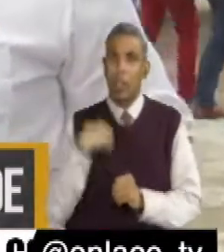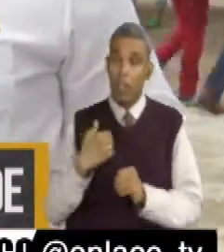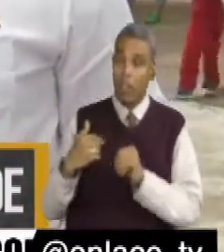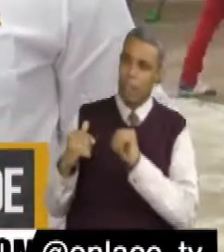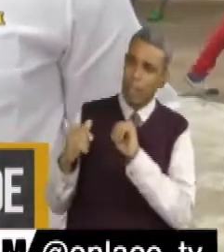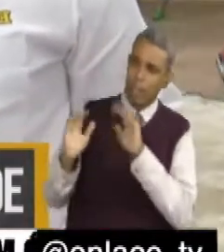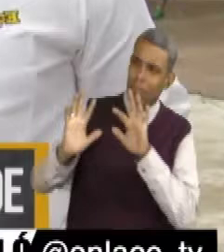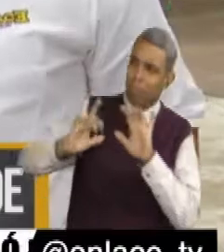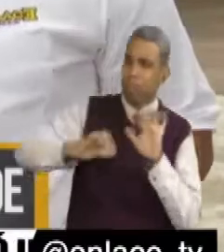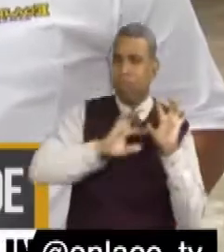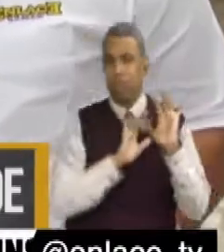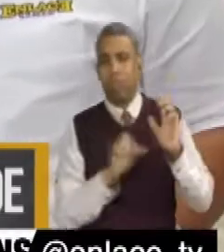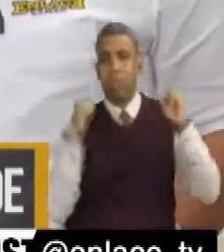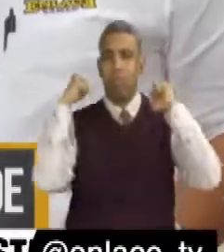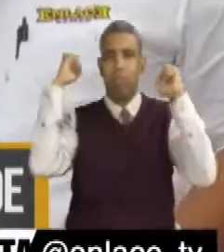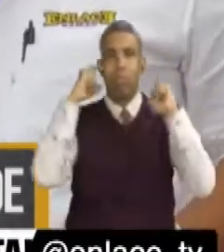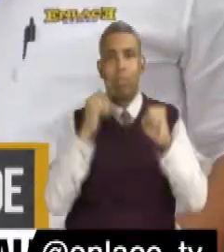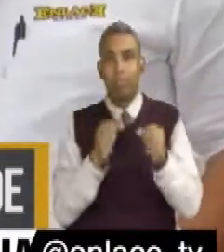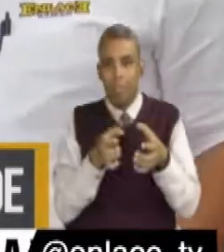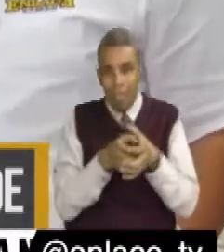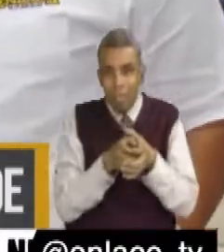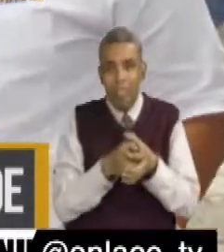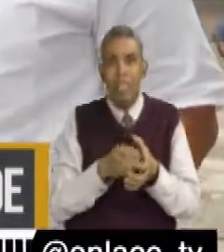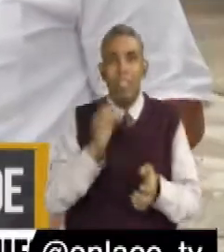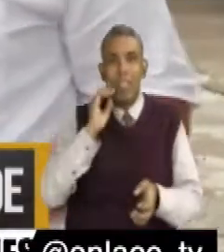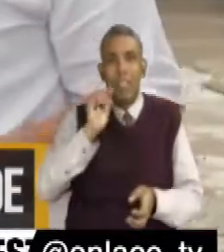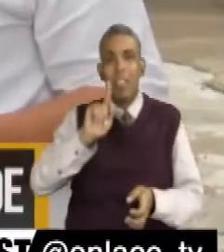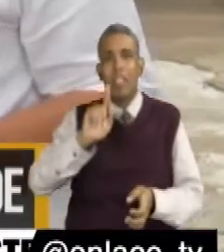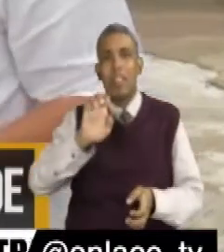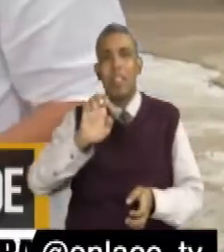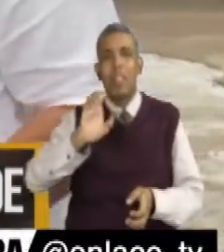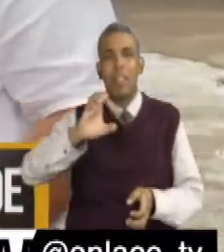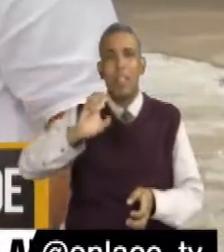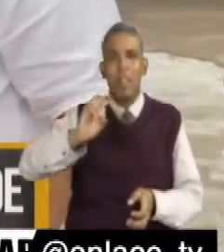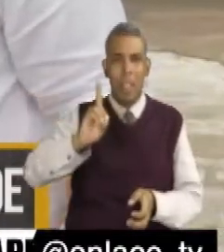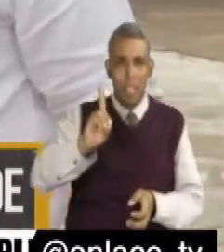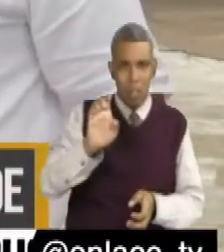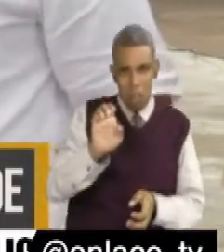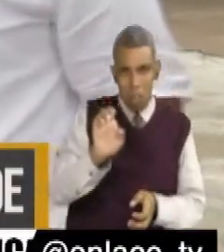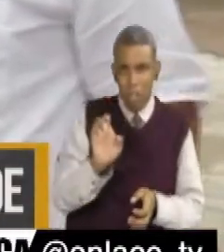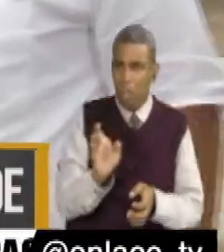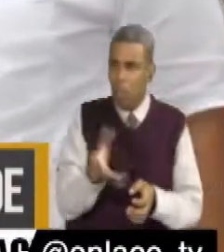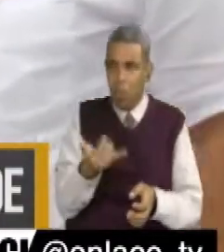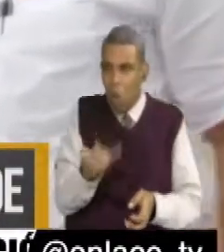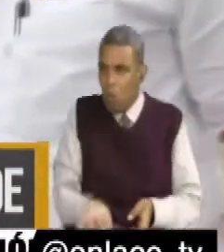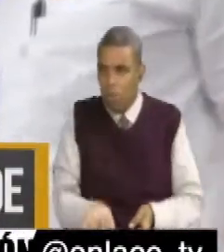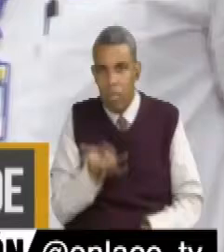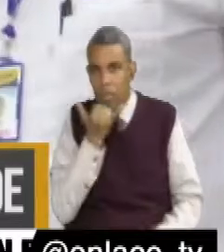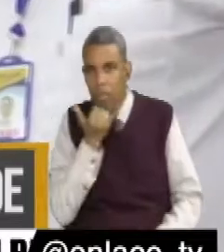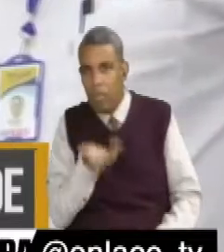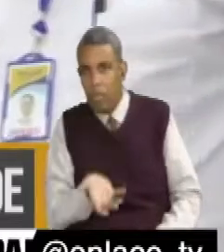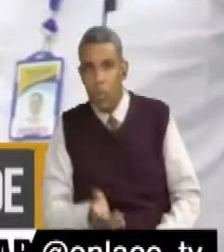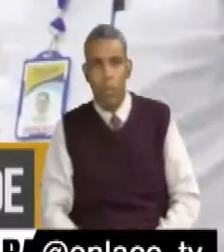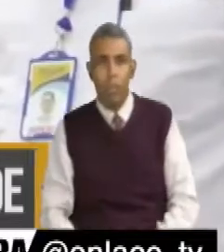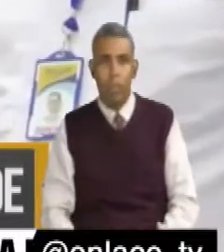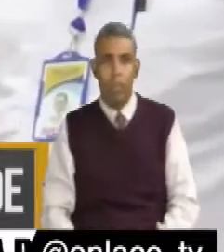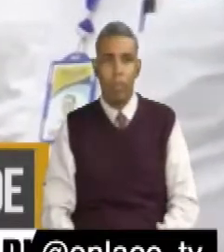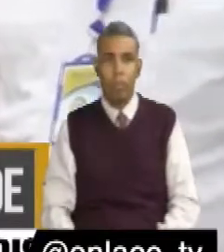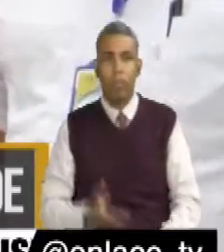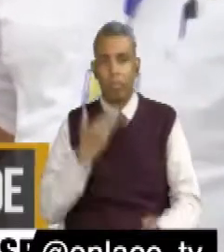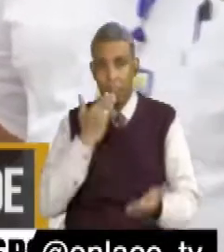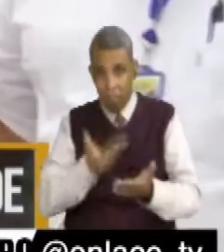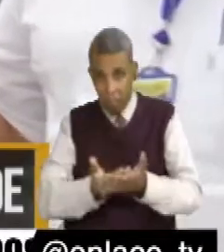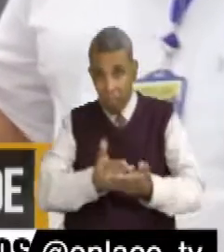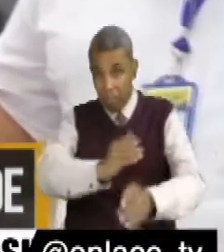Rodríguez, miembro del CES y de FECODE, con las buenas tardes, profe, háblenos de la actividad que se cumple hoy aquí. Buenas tardes, Pedro,